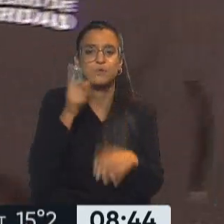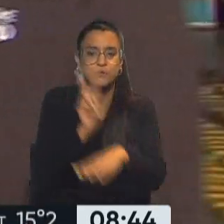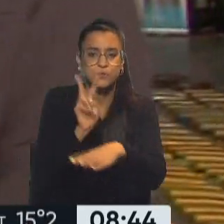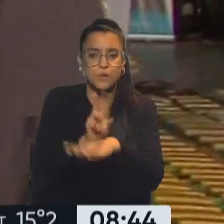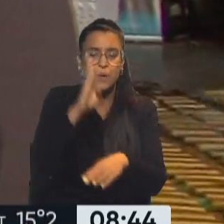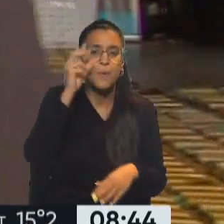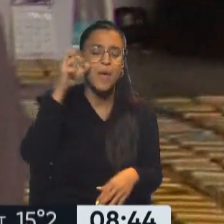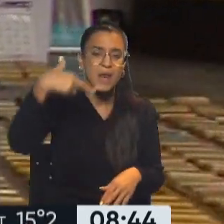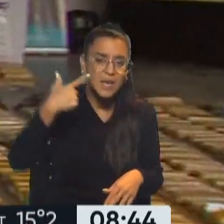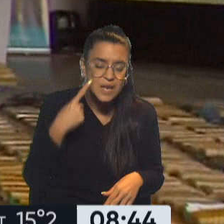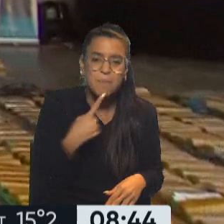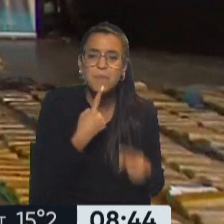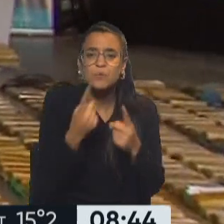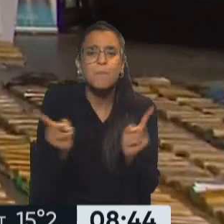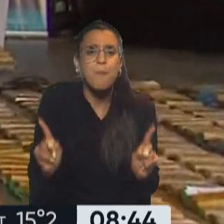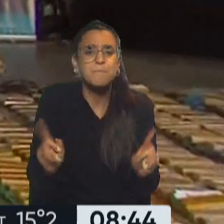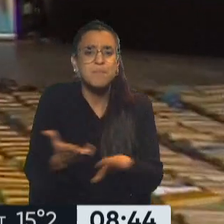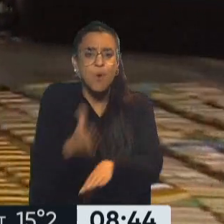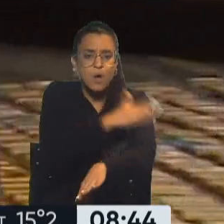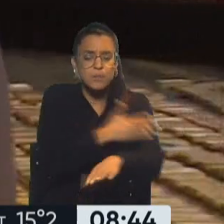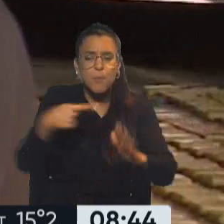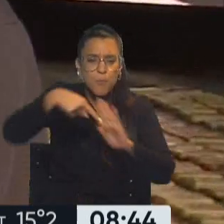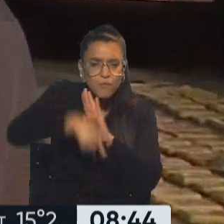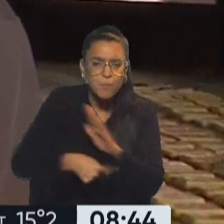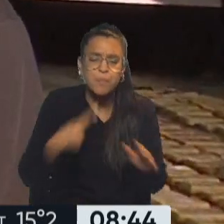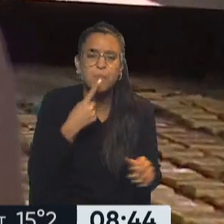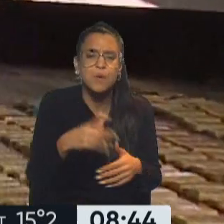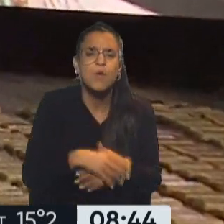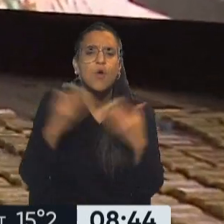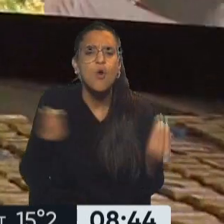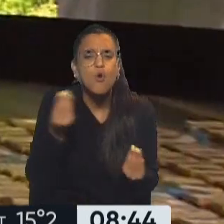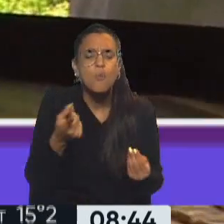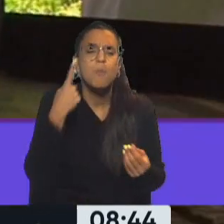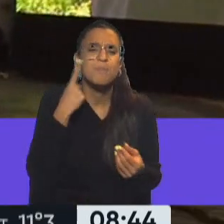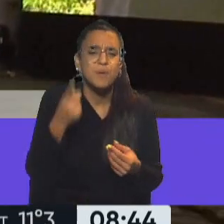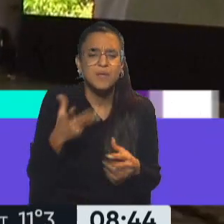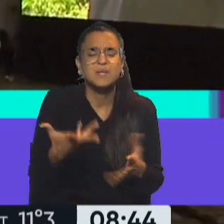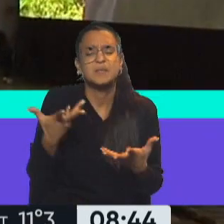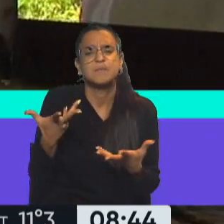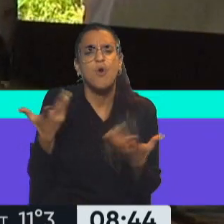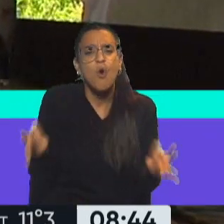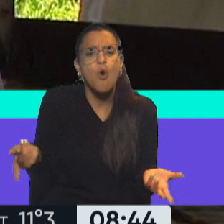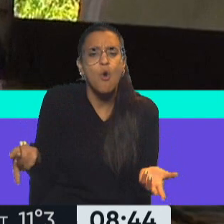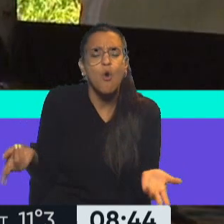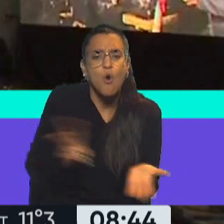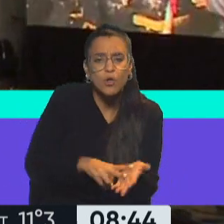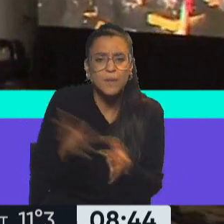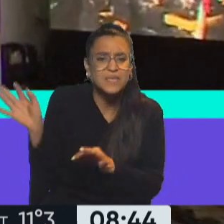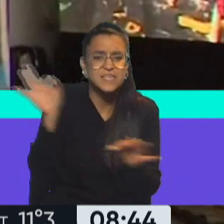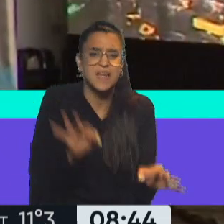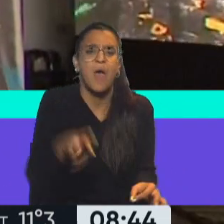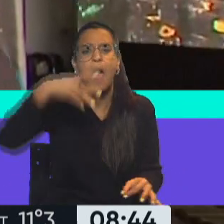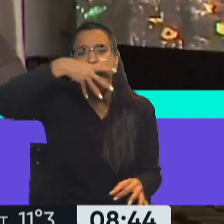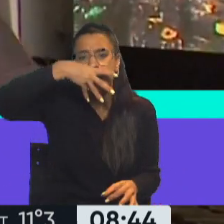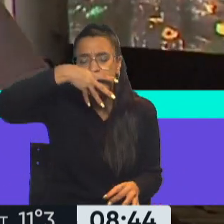Aires. Vamos a preguntarle lo mismo que le preguntamos recién, pero un poco más en profundidad, ministro. Bueno, ¿cómo toma la llegada otra vez de Aníbal Fernández